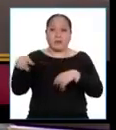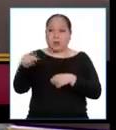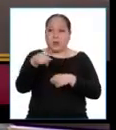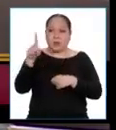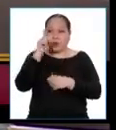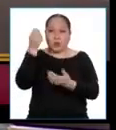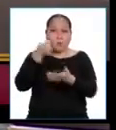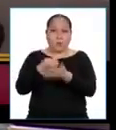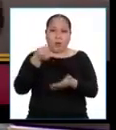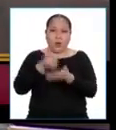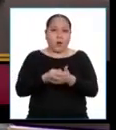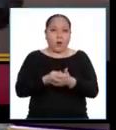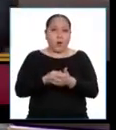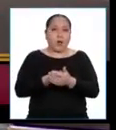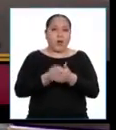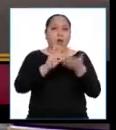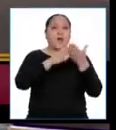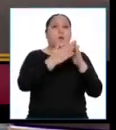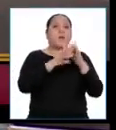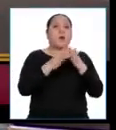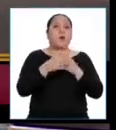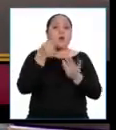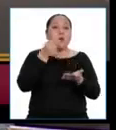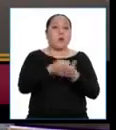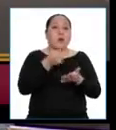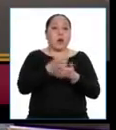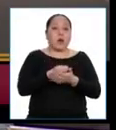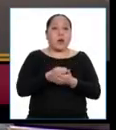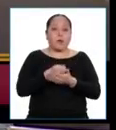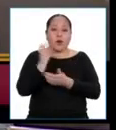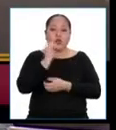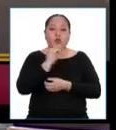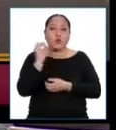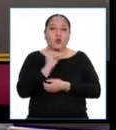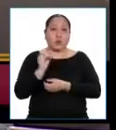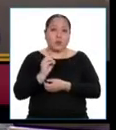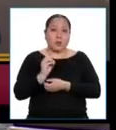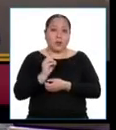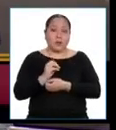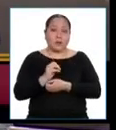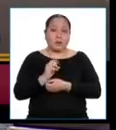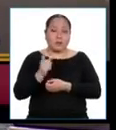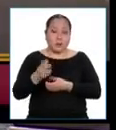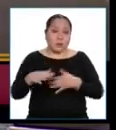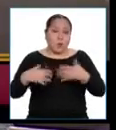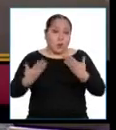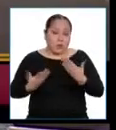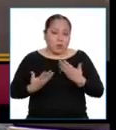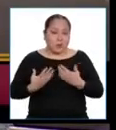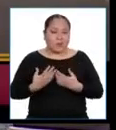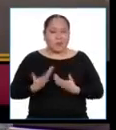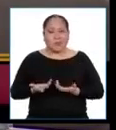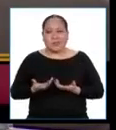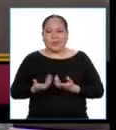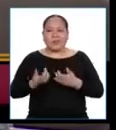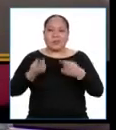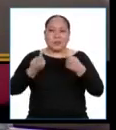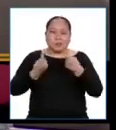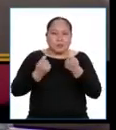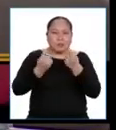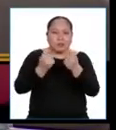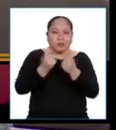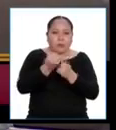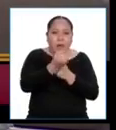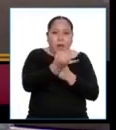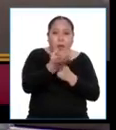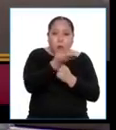no pagaban, el pueblo lo pagaba con sus tributos. Si podemos hacer sacrificio para unos cuantos,